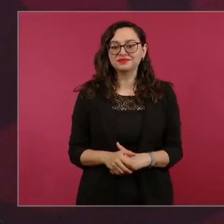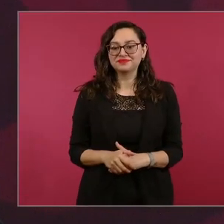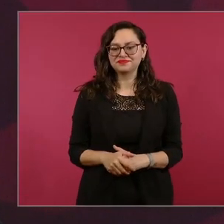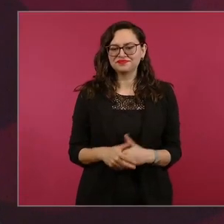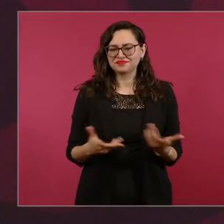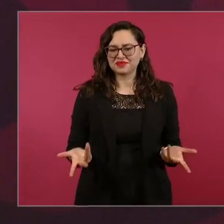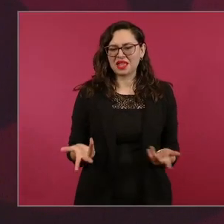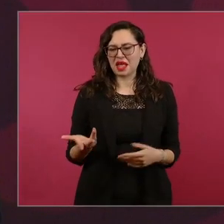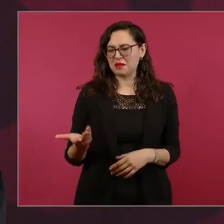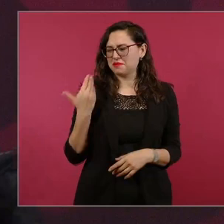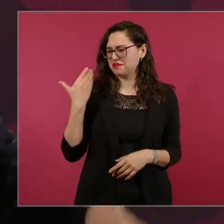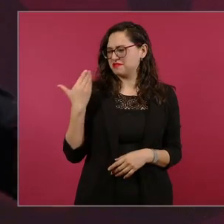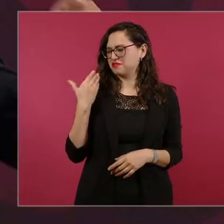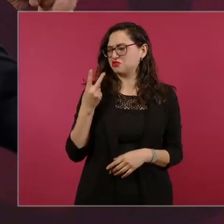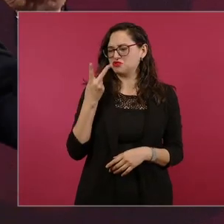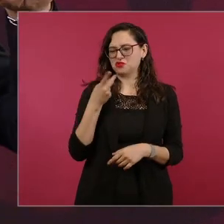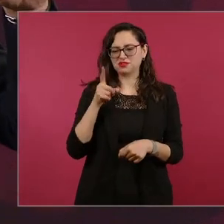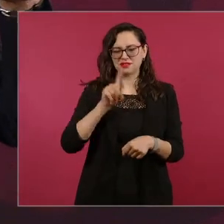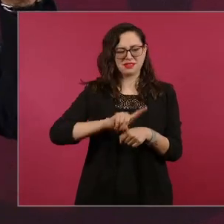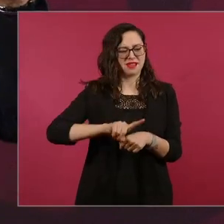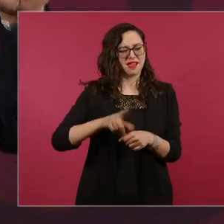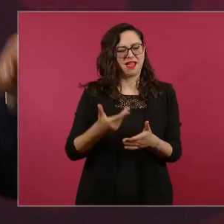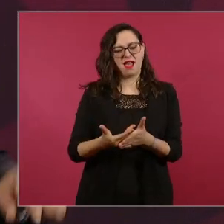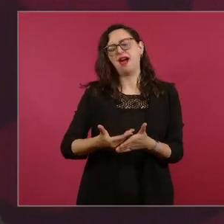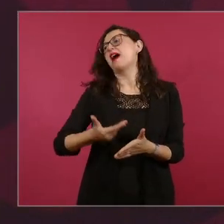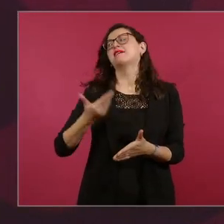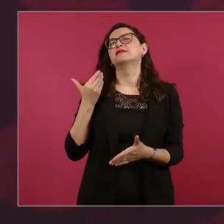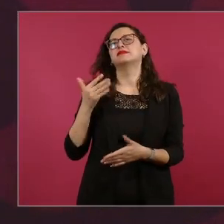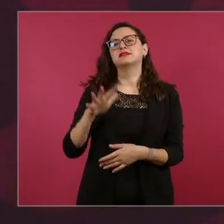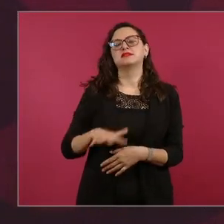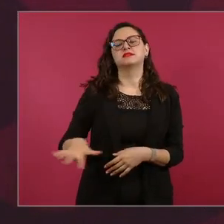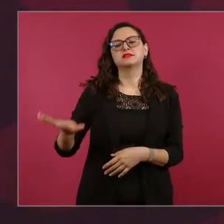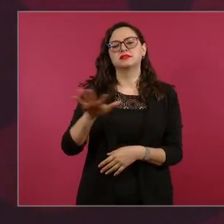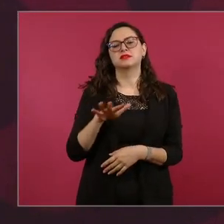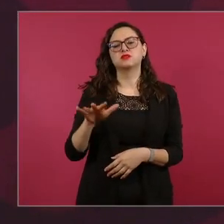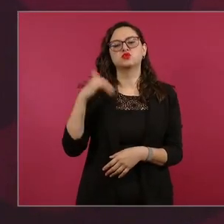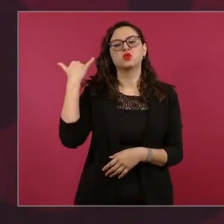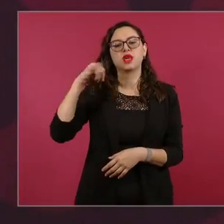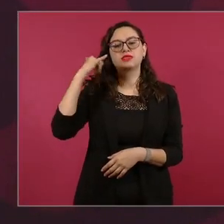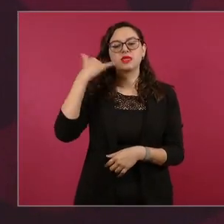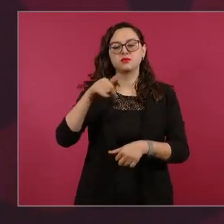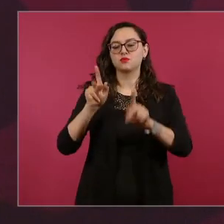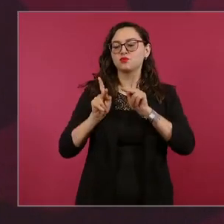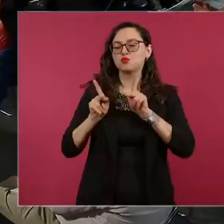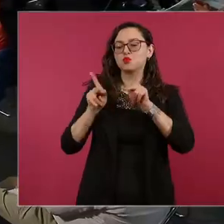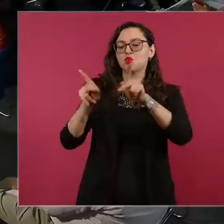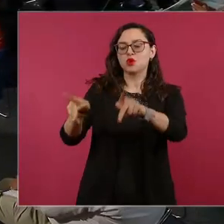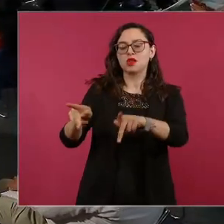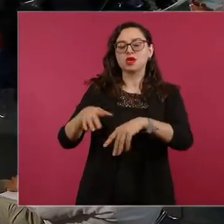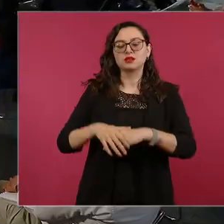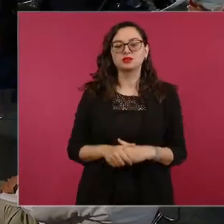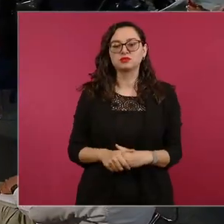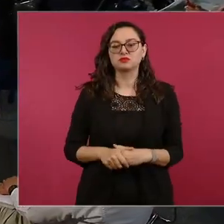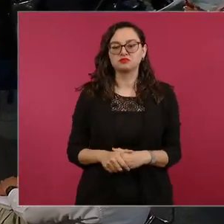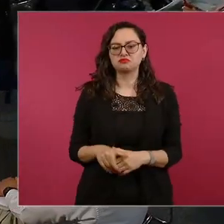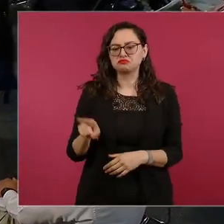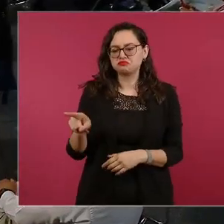en Puerto Progreso, Yucatán. Dice, nosotros